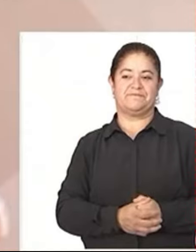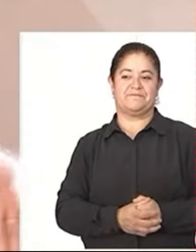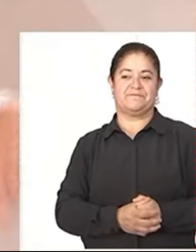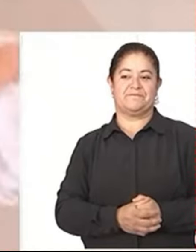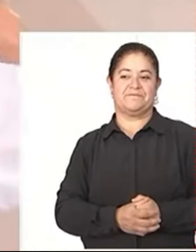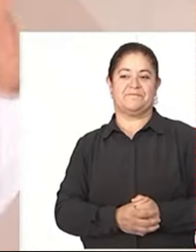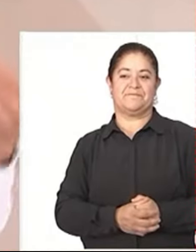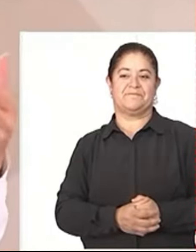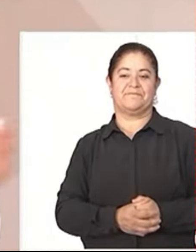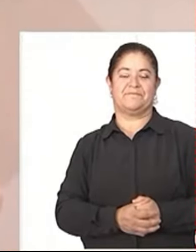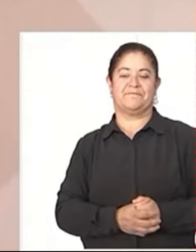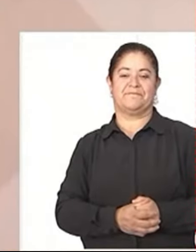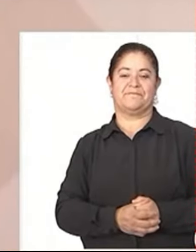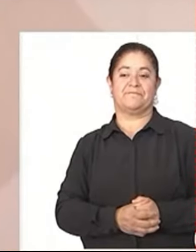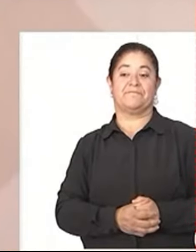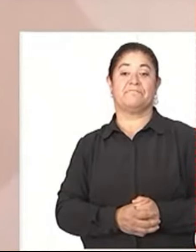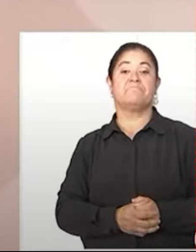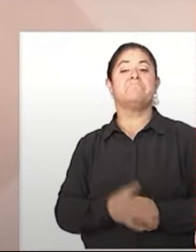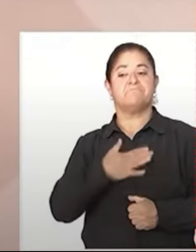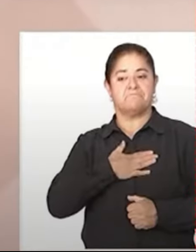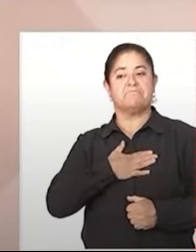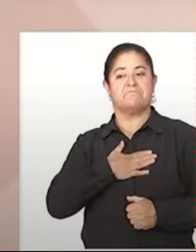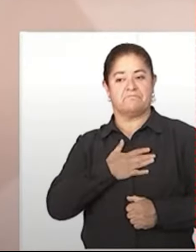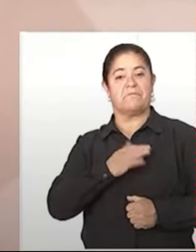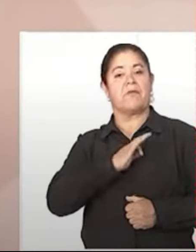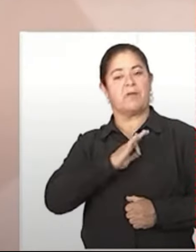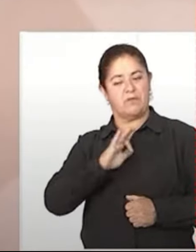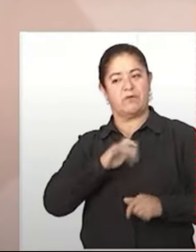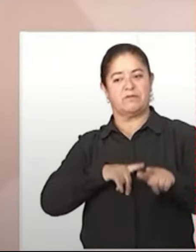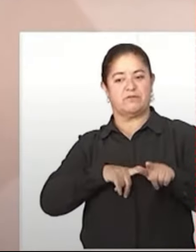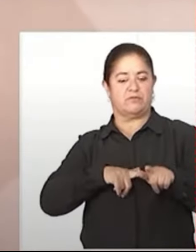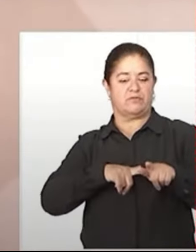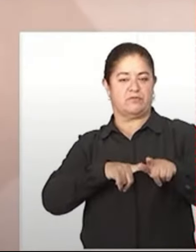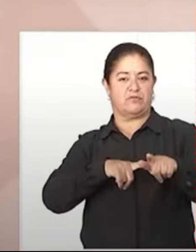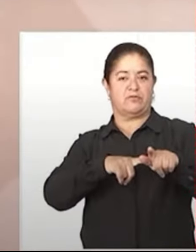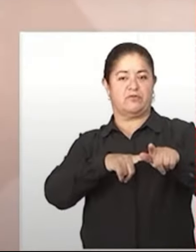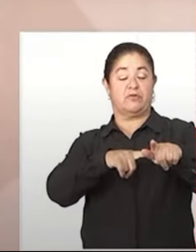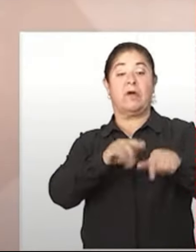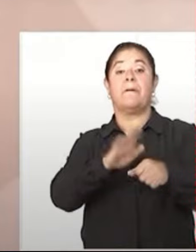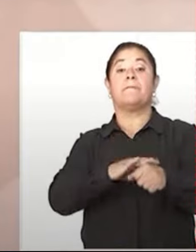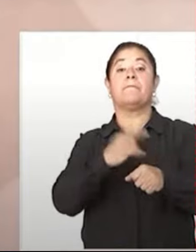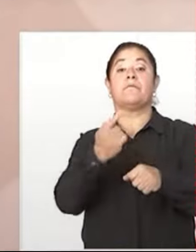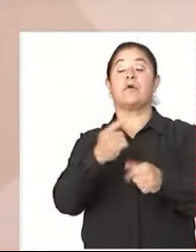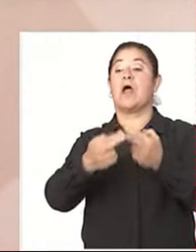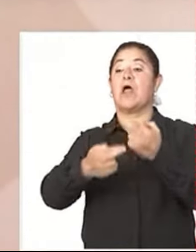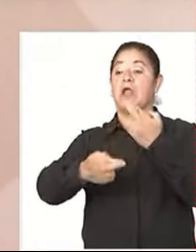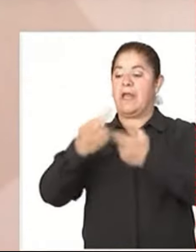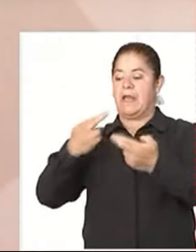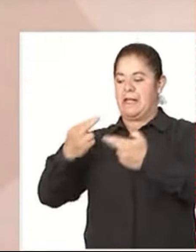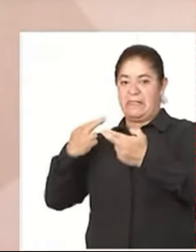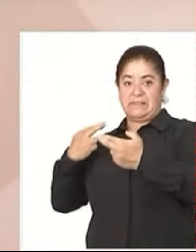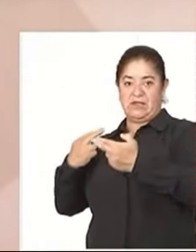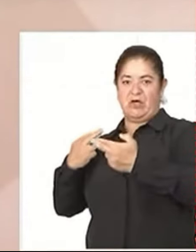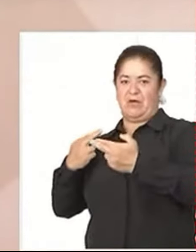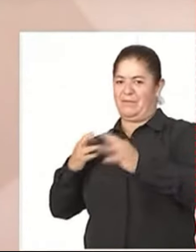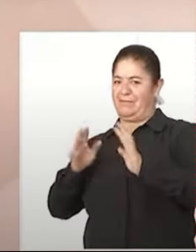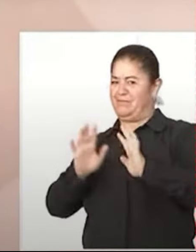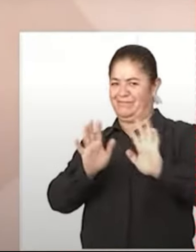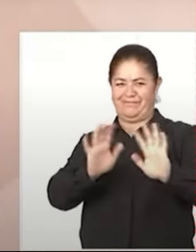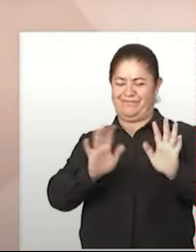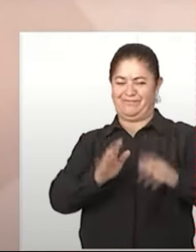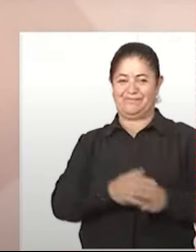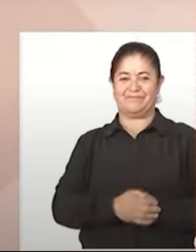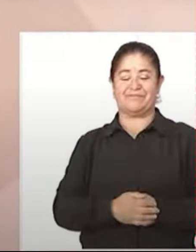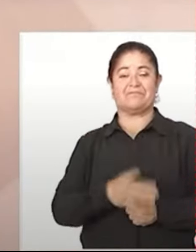y nos va a tocar darle continuidad porque no va a haber regresión no va a haber vueltenú no vamos a